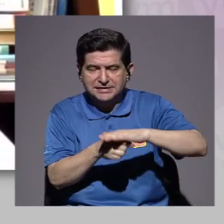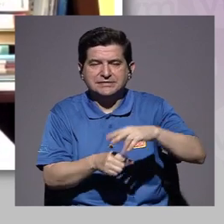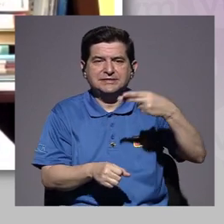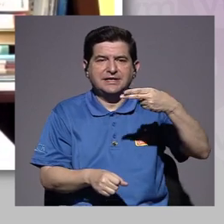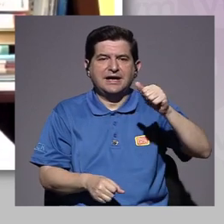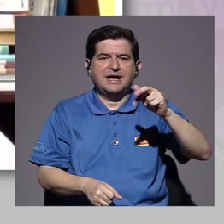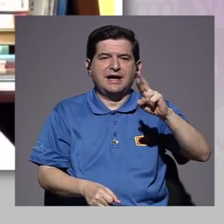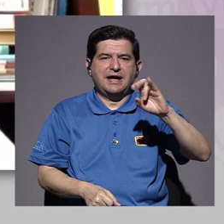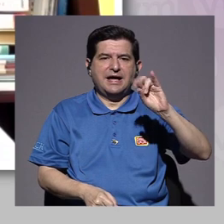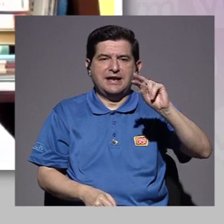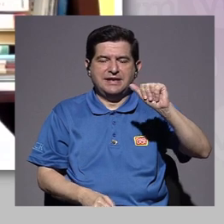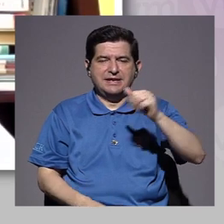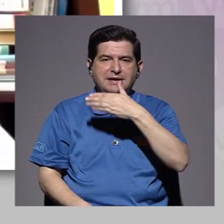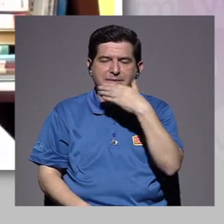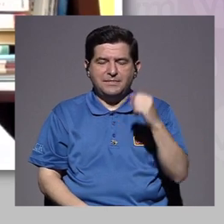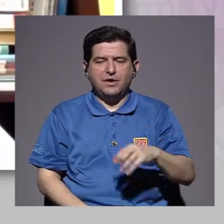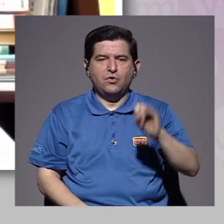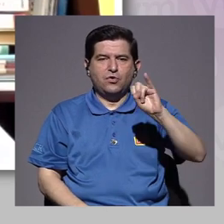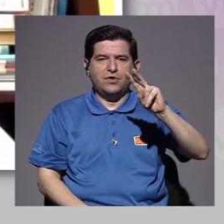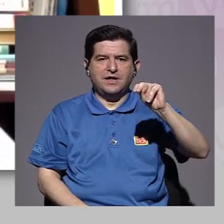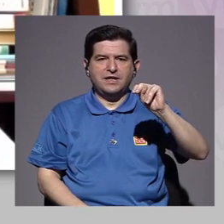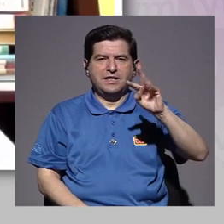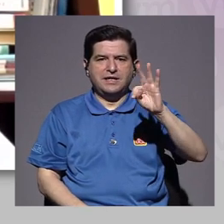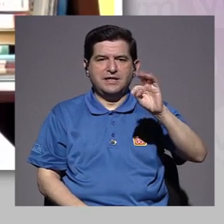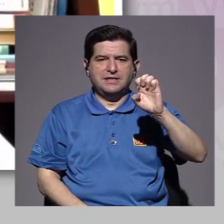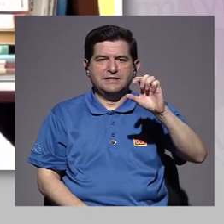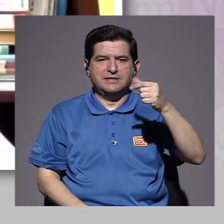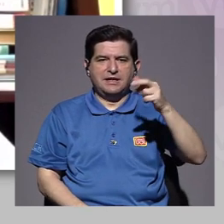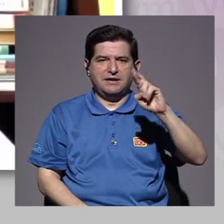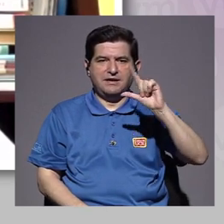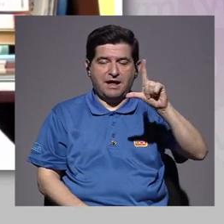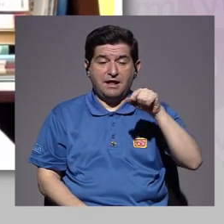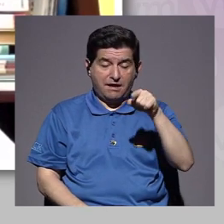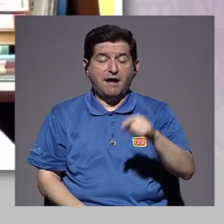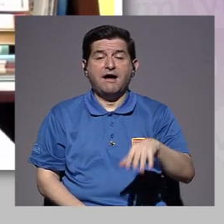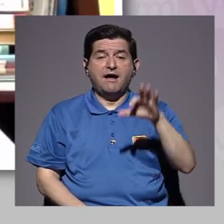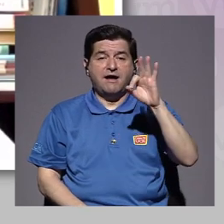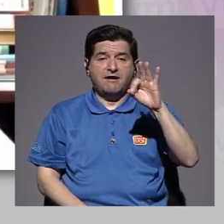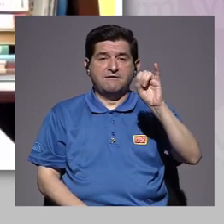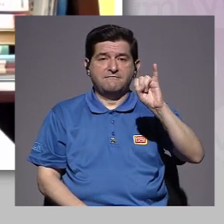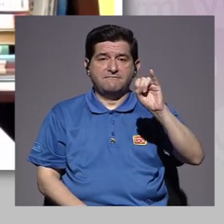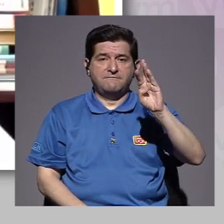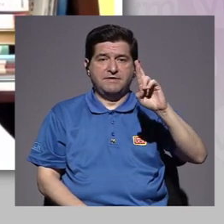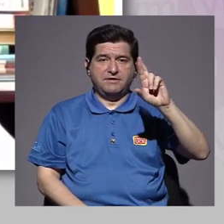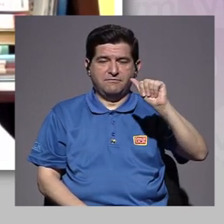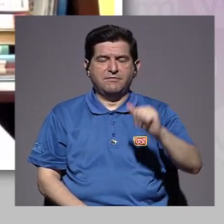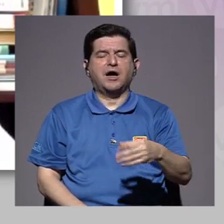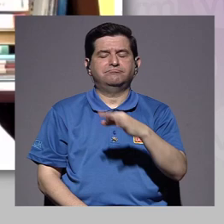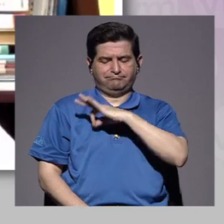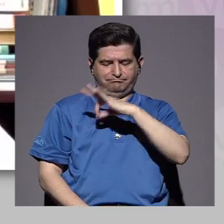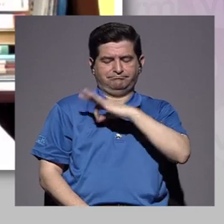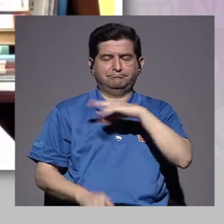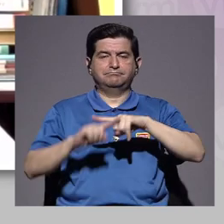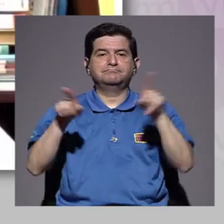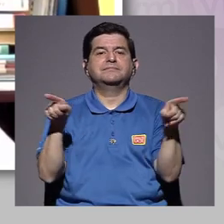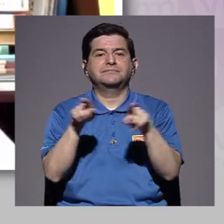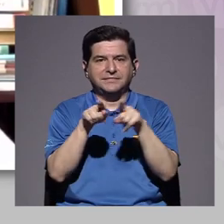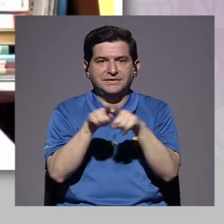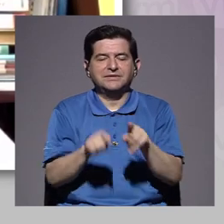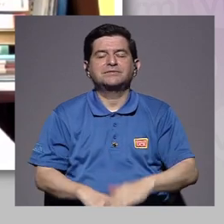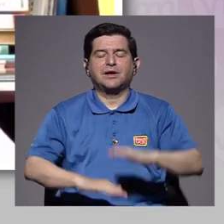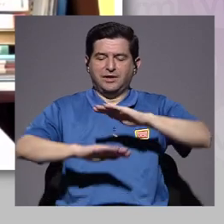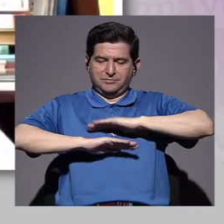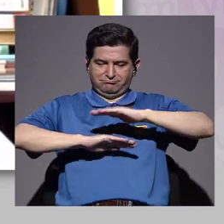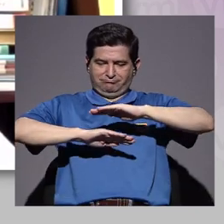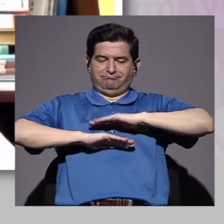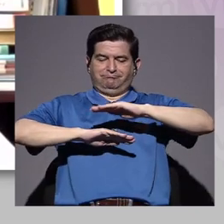son integrales porque son ricos en fibra y entonces la fibra es muy beneficiosa para nosotros, pero además nos llena y nos